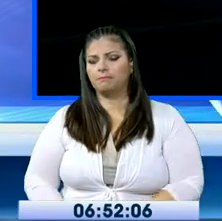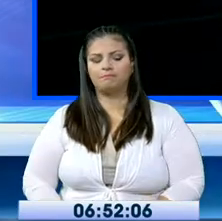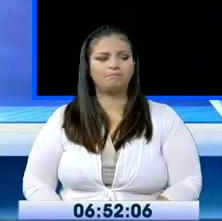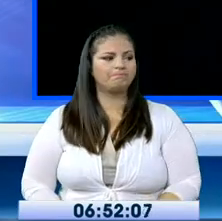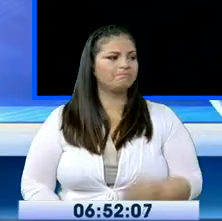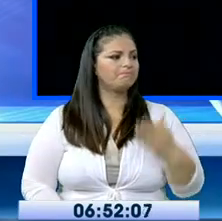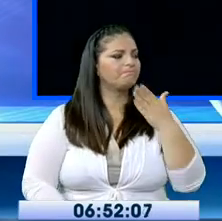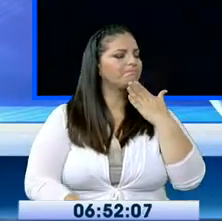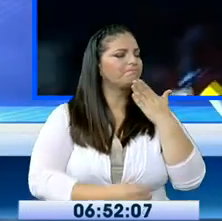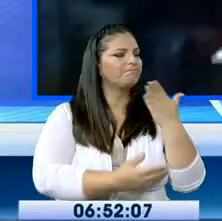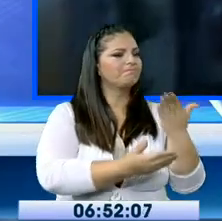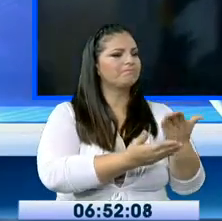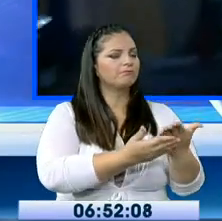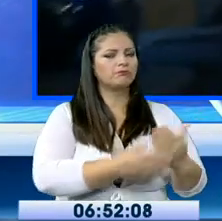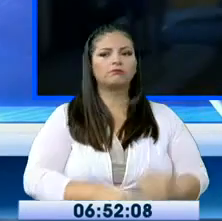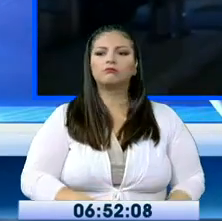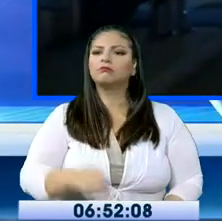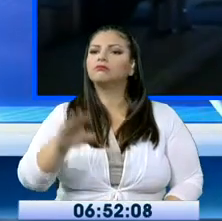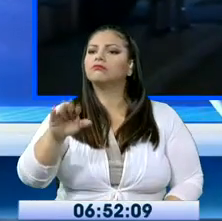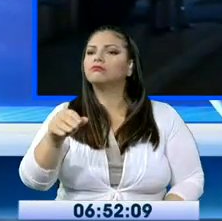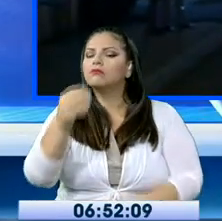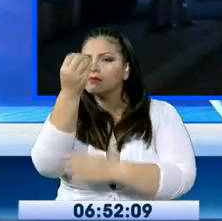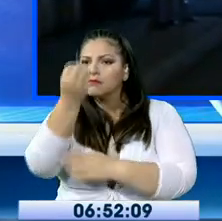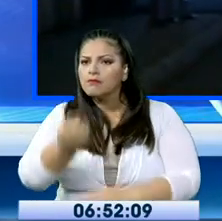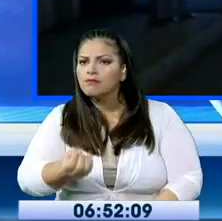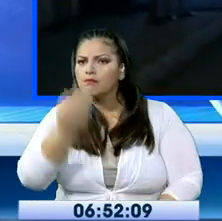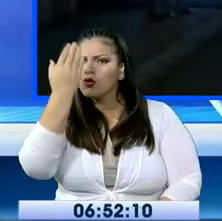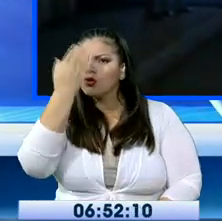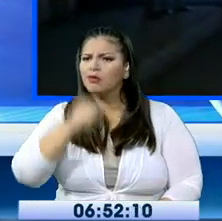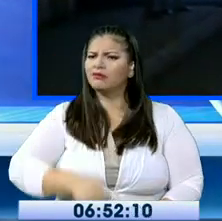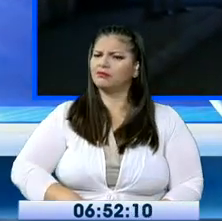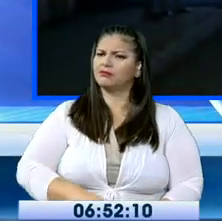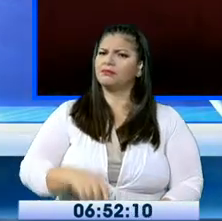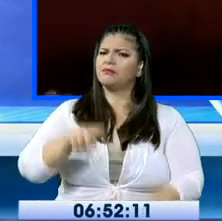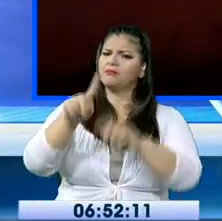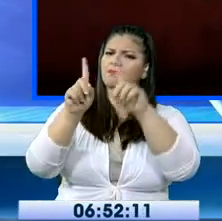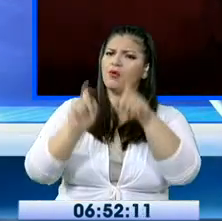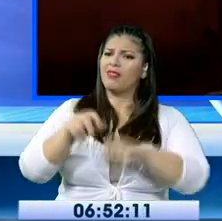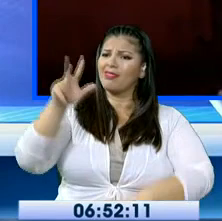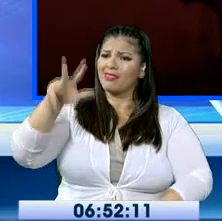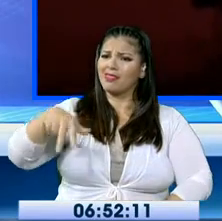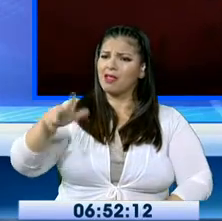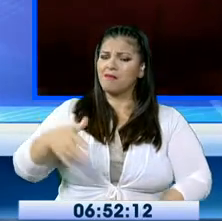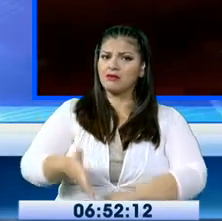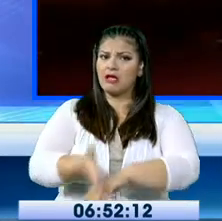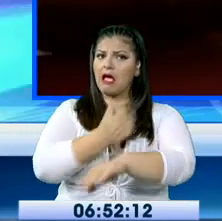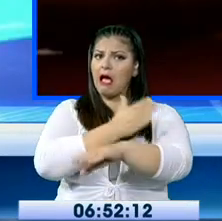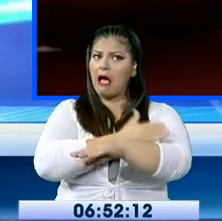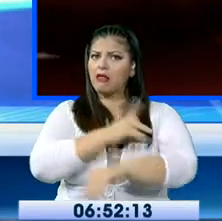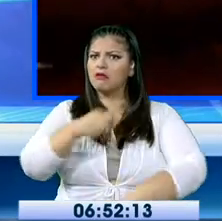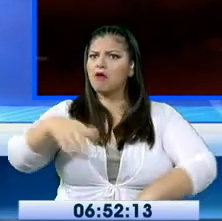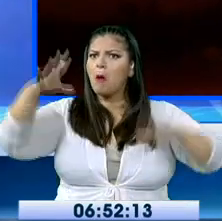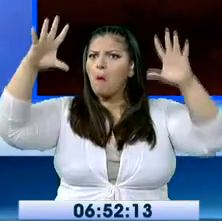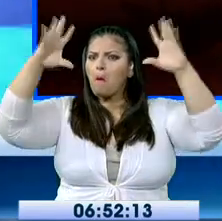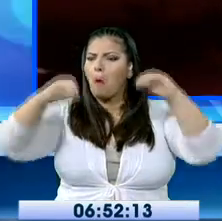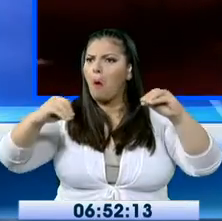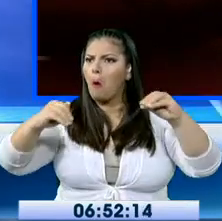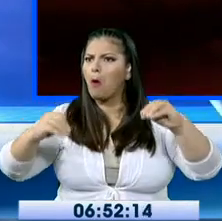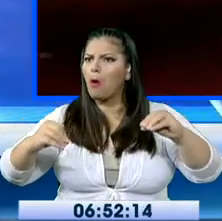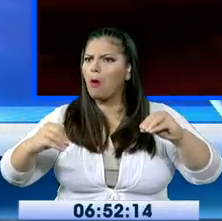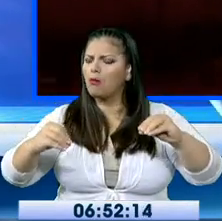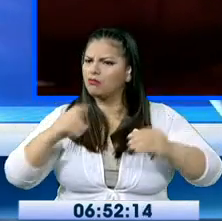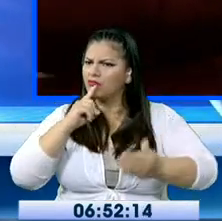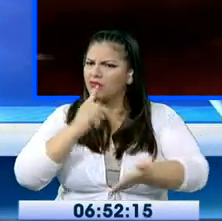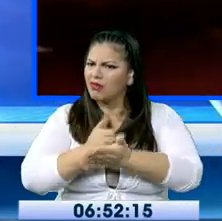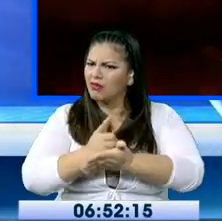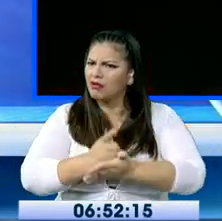dice la señora que el problema se registra desde hace aproximadamente 3 meses. Sí, ya 3 meses. ¿Ya han denunciado esto? ¿Han hecho la solicitud? Ya